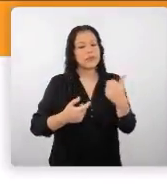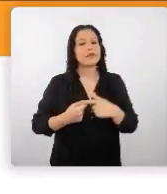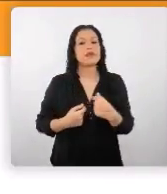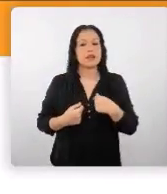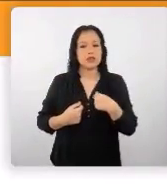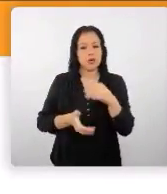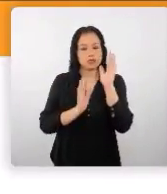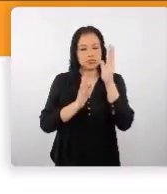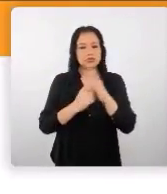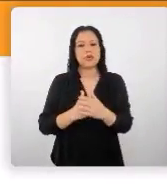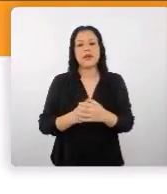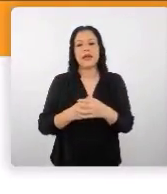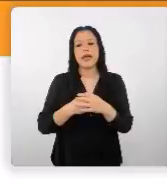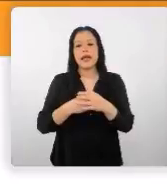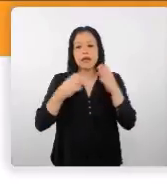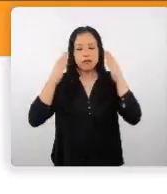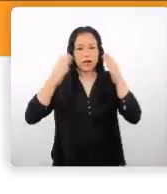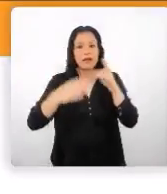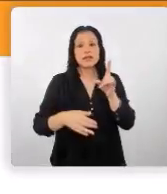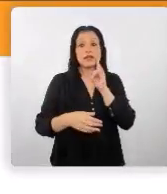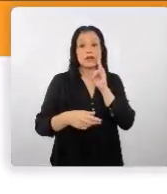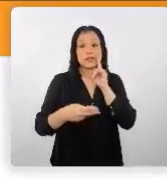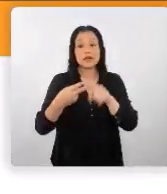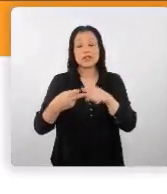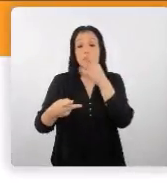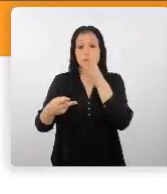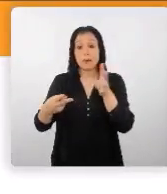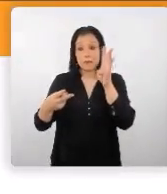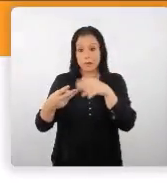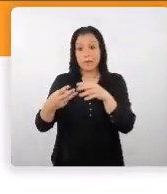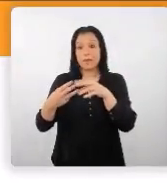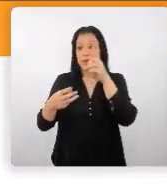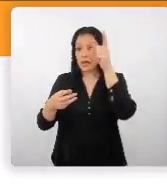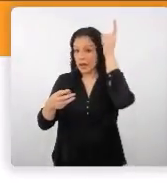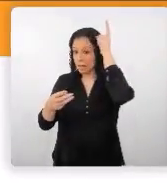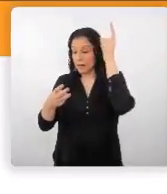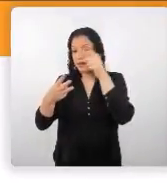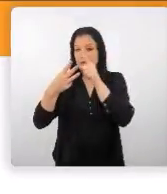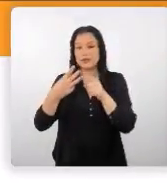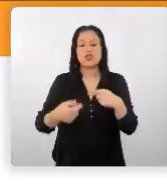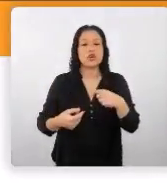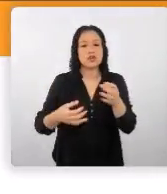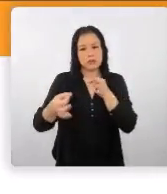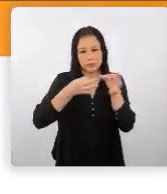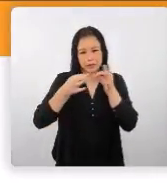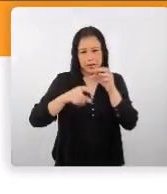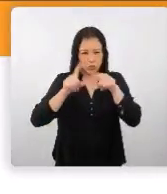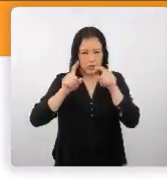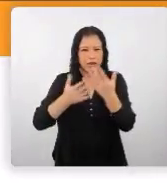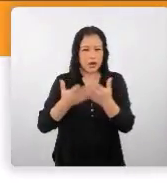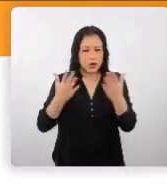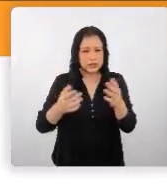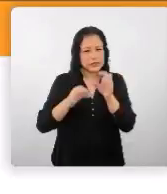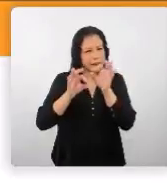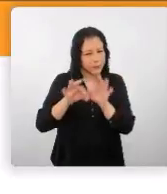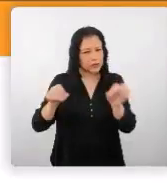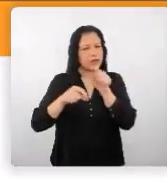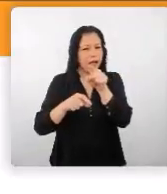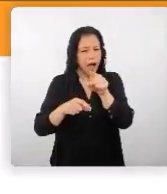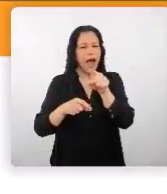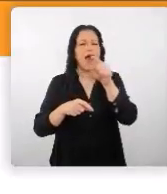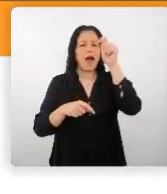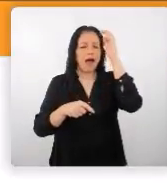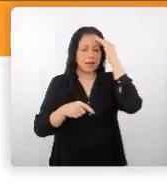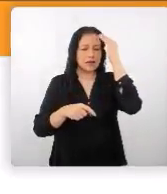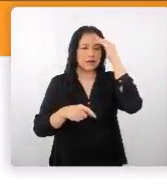sobre el mercado estadounidense, el mercado inglés, les voy a brindar algunas de las principales consideraciones a tener en